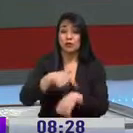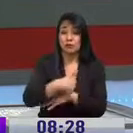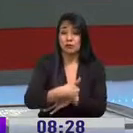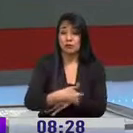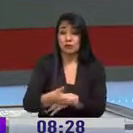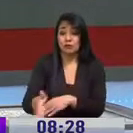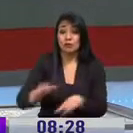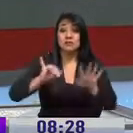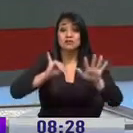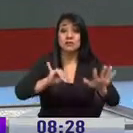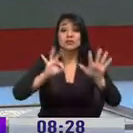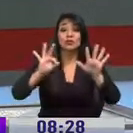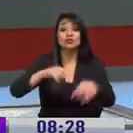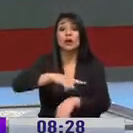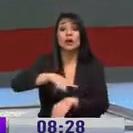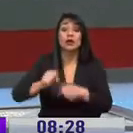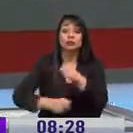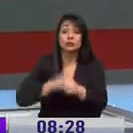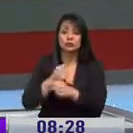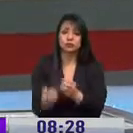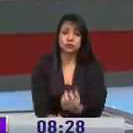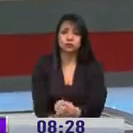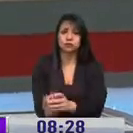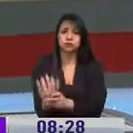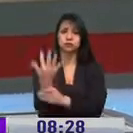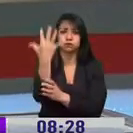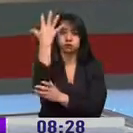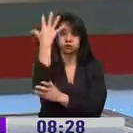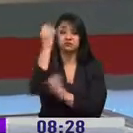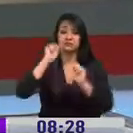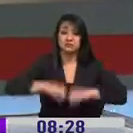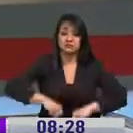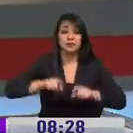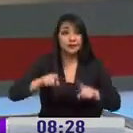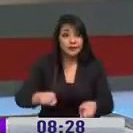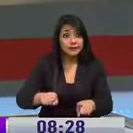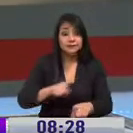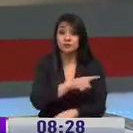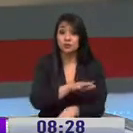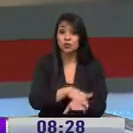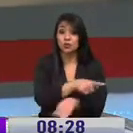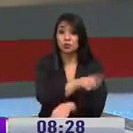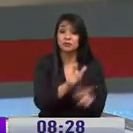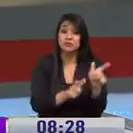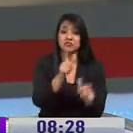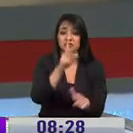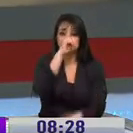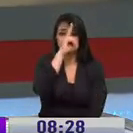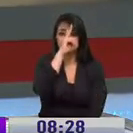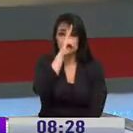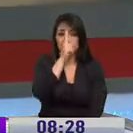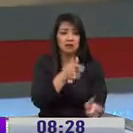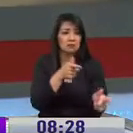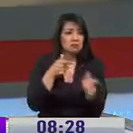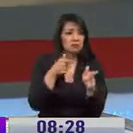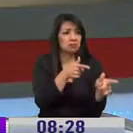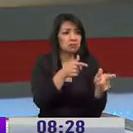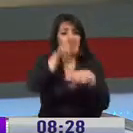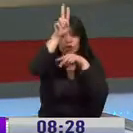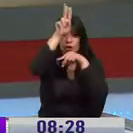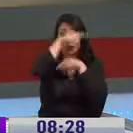Entre 6 y 8 años que esto vuelva a la normalidad. Ese es el chistecito de esta gente que cazaba conejos. Ese es